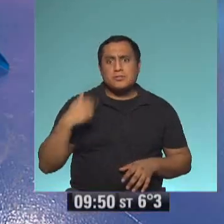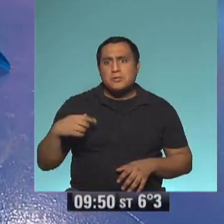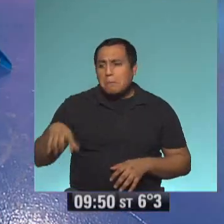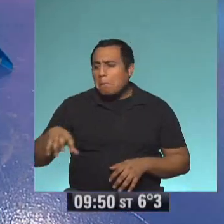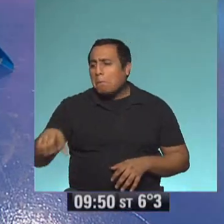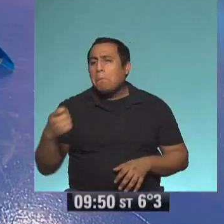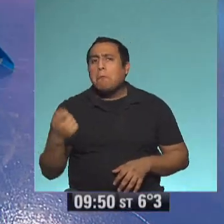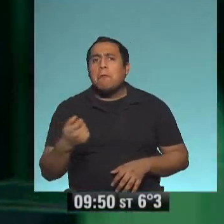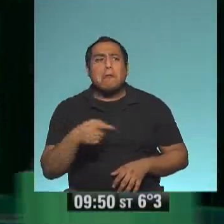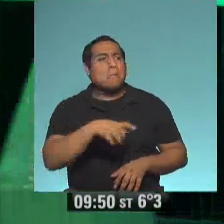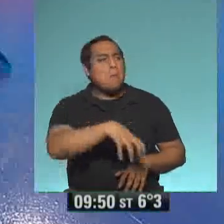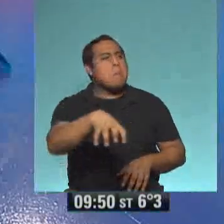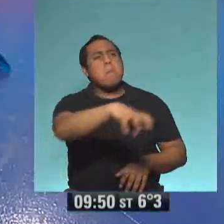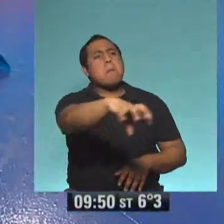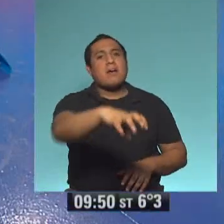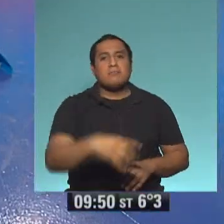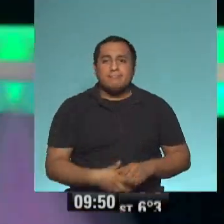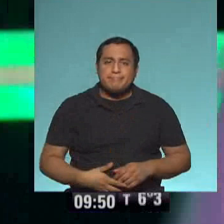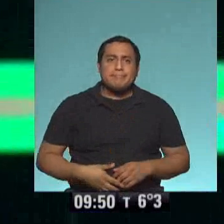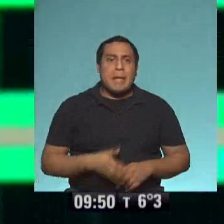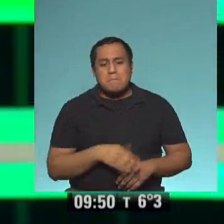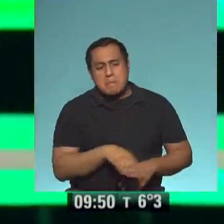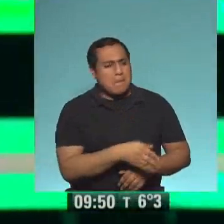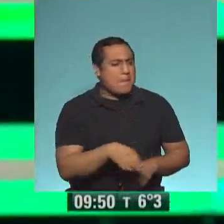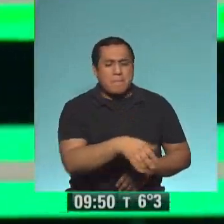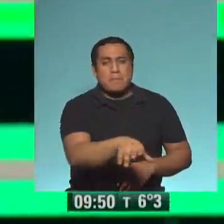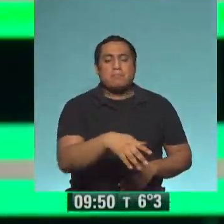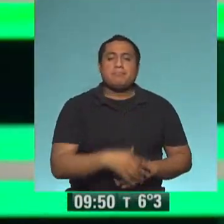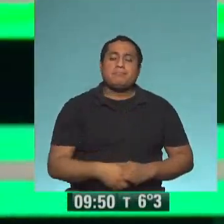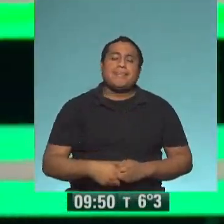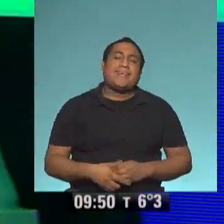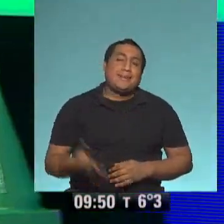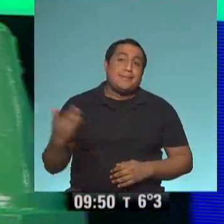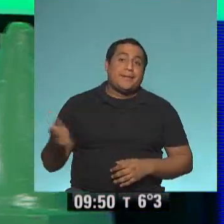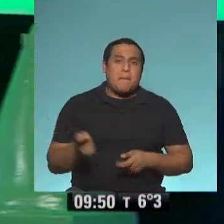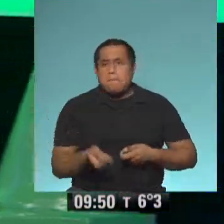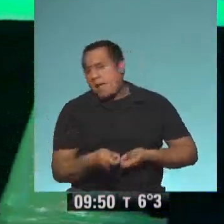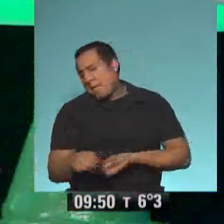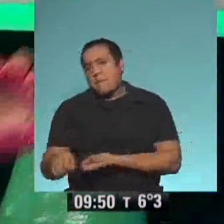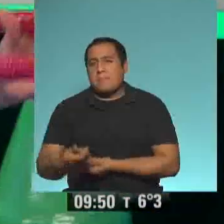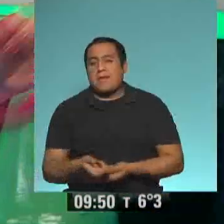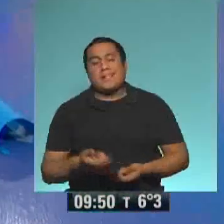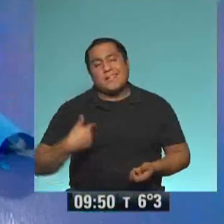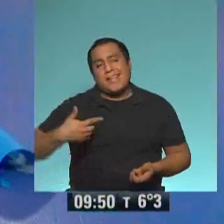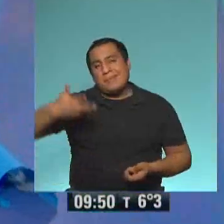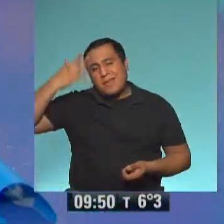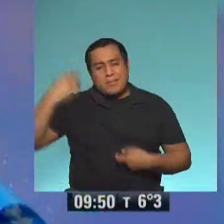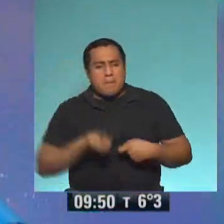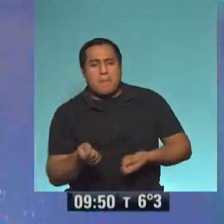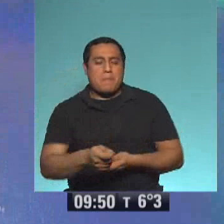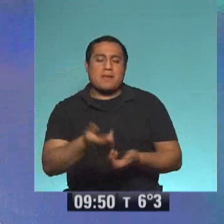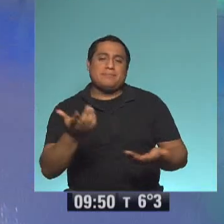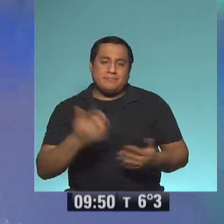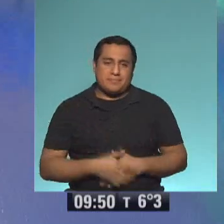Y tenía más túneles que yo. Y más separados. Tuvo que hacer más recorrido. Ella fue una gran jugadora de hockey. Era experiencia de jugador. Tenía